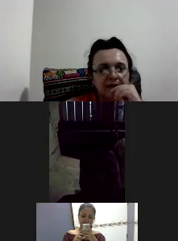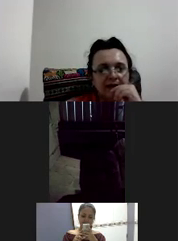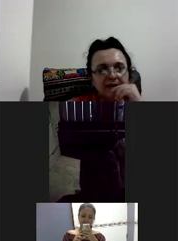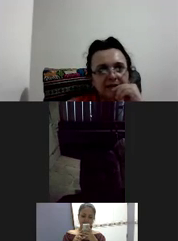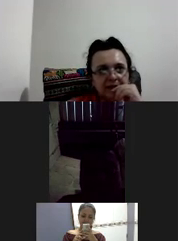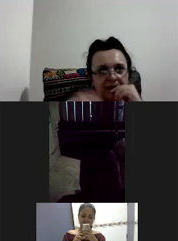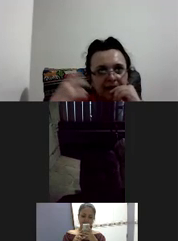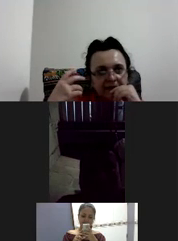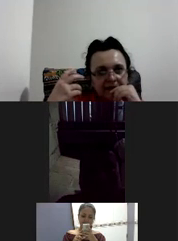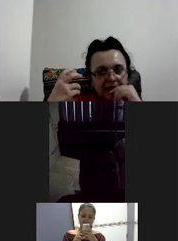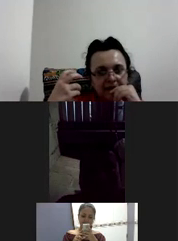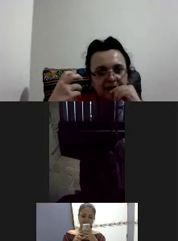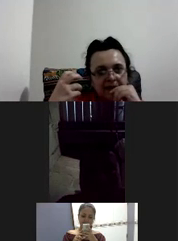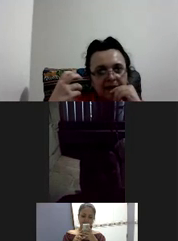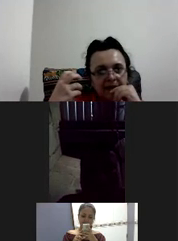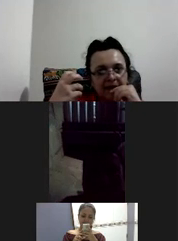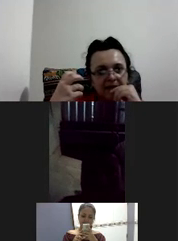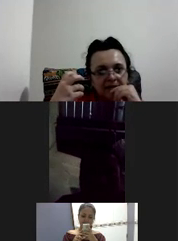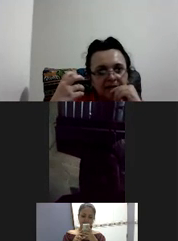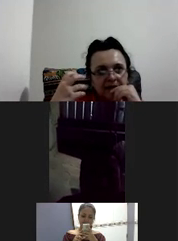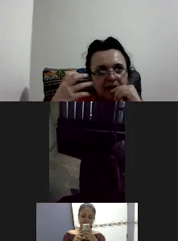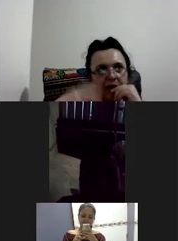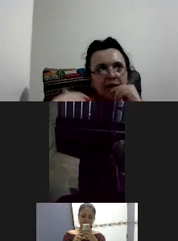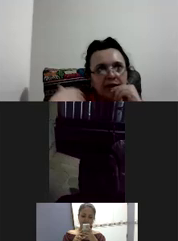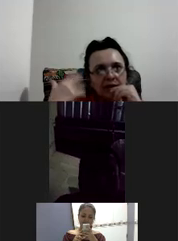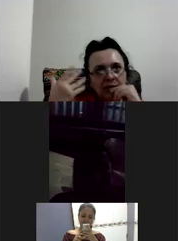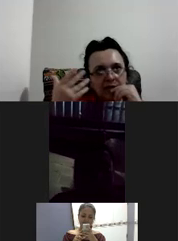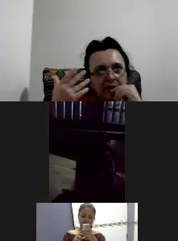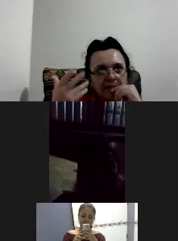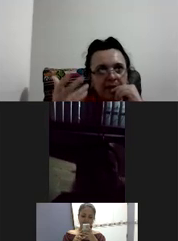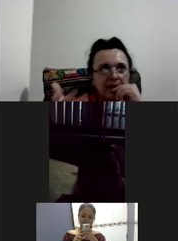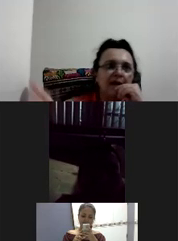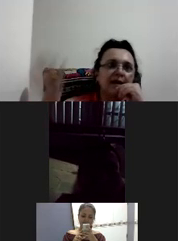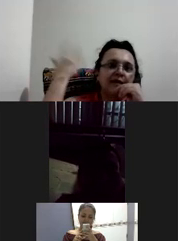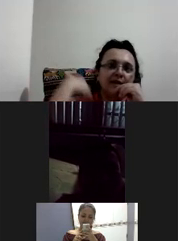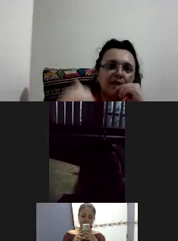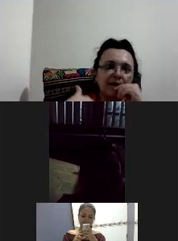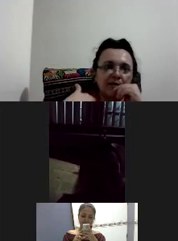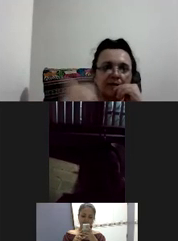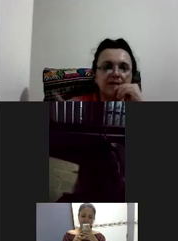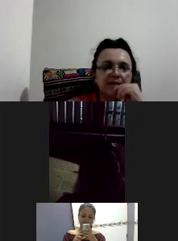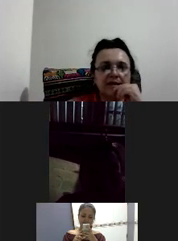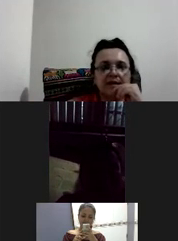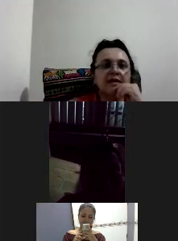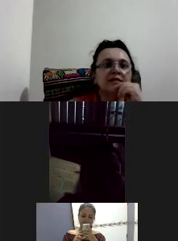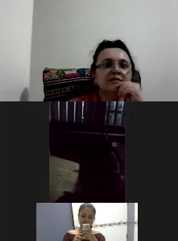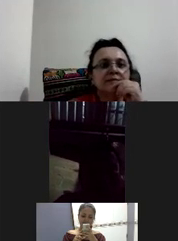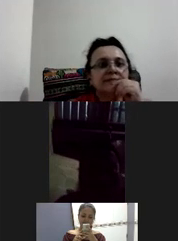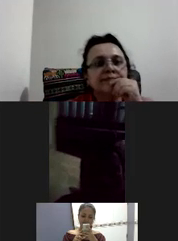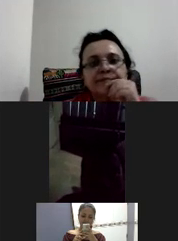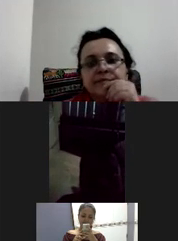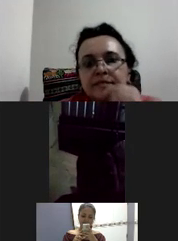diente de leche se llena de caries, aunque el niño lo cambie, el que viene abajo también se llena de